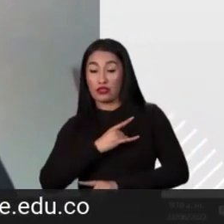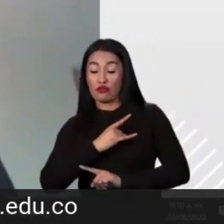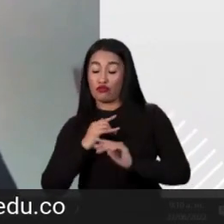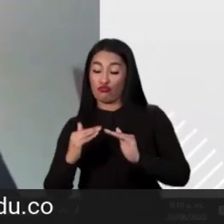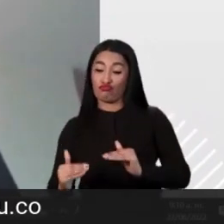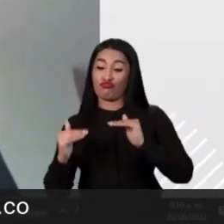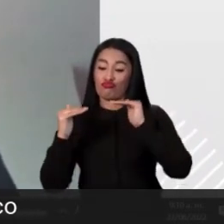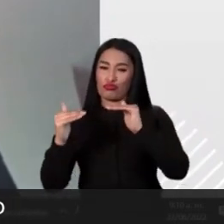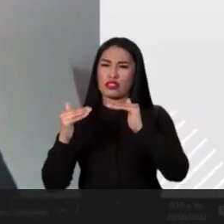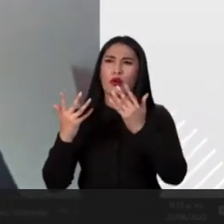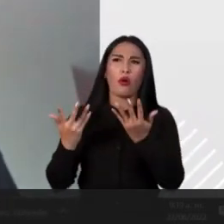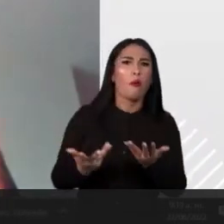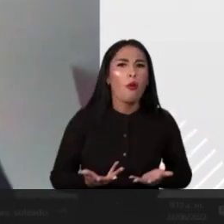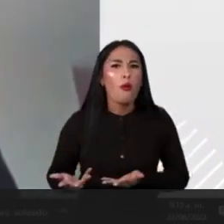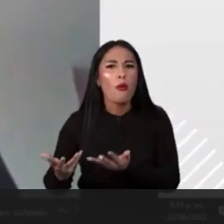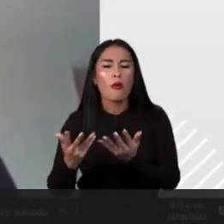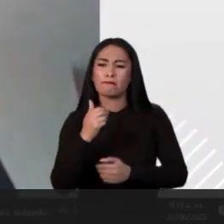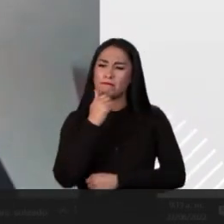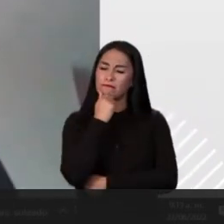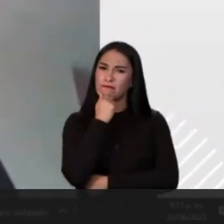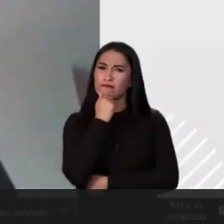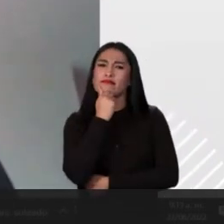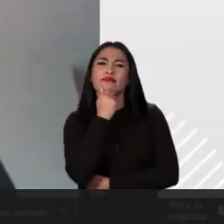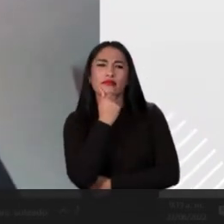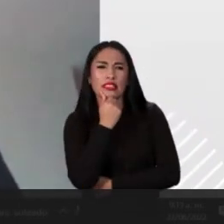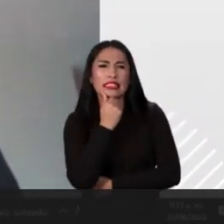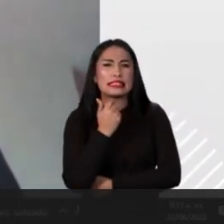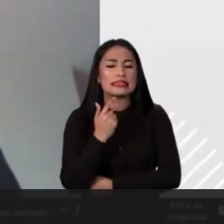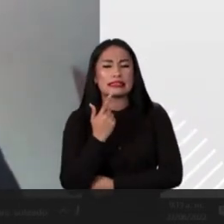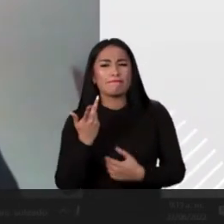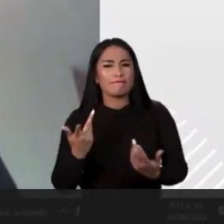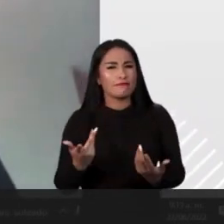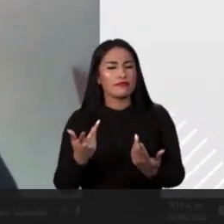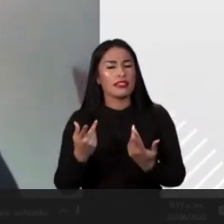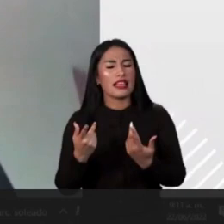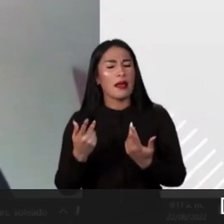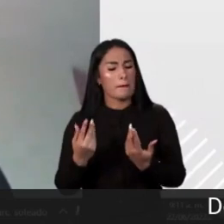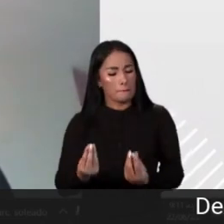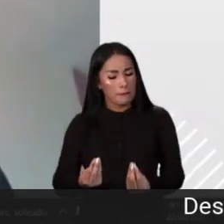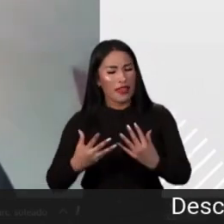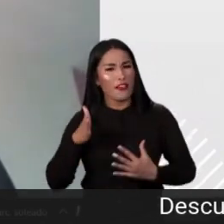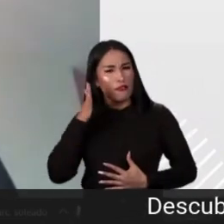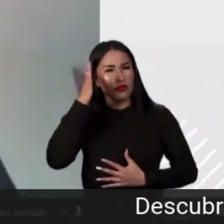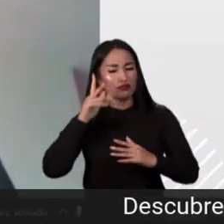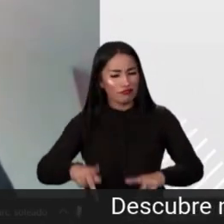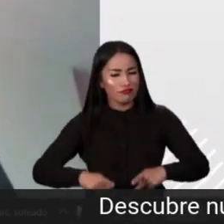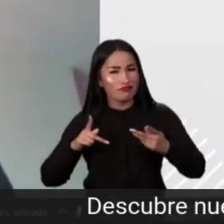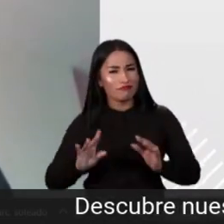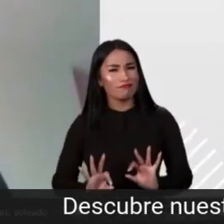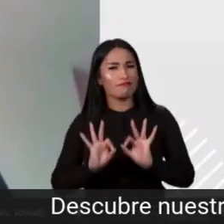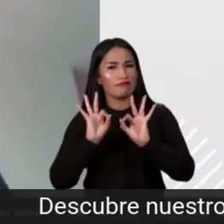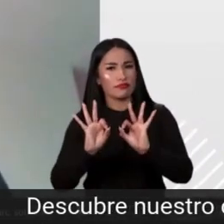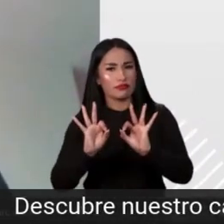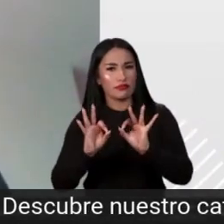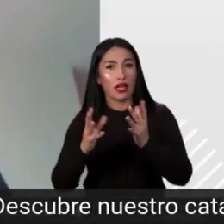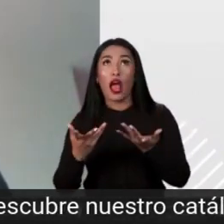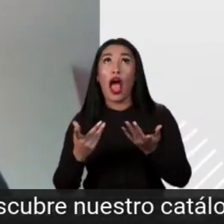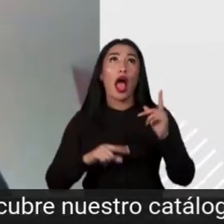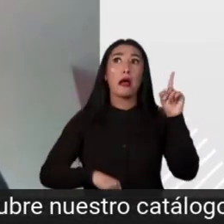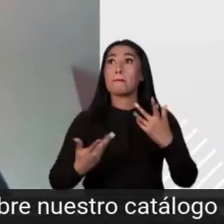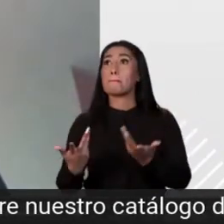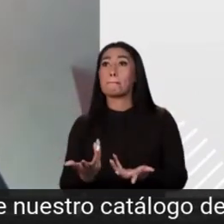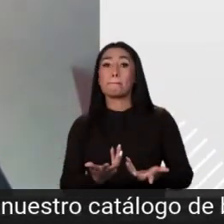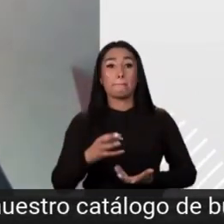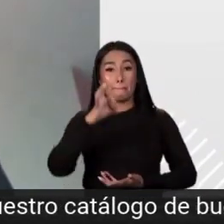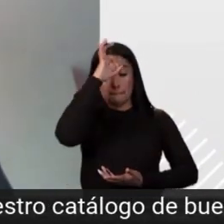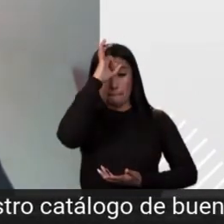un sector que está diseñado para construir futuro, que preparemos a personas de manera que no queden obsoletas. Y eso